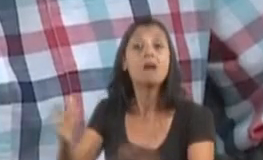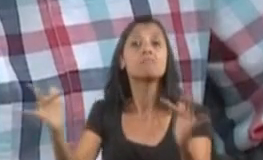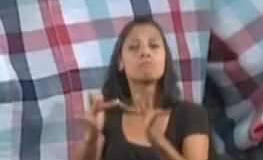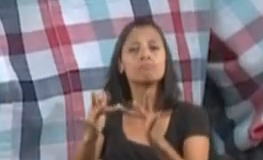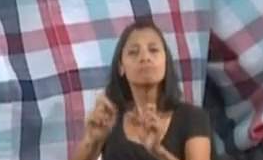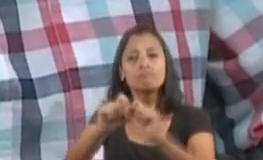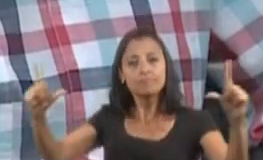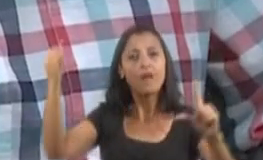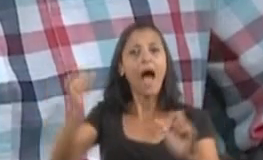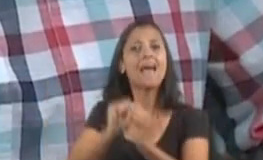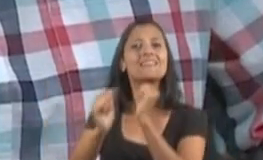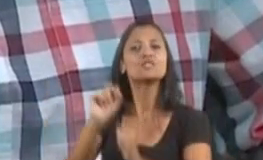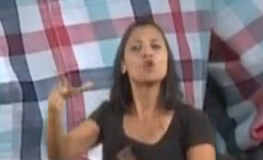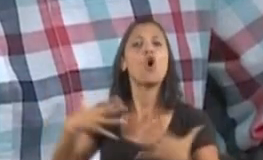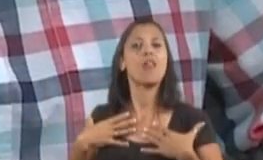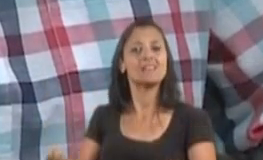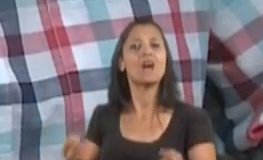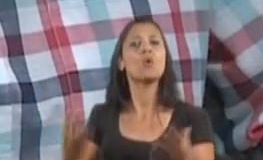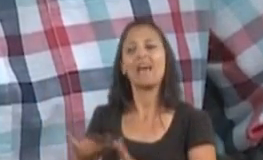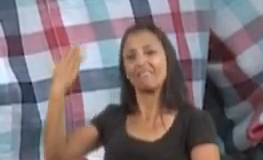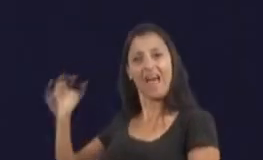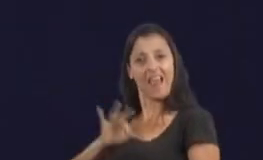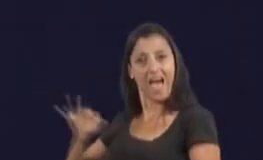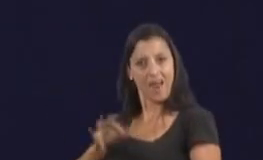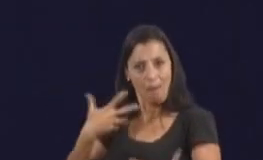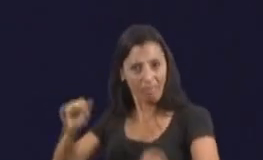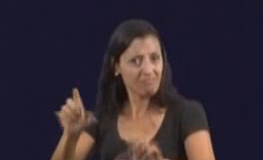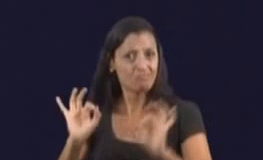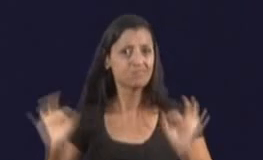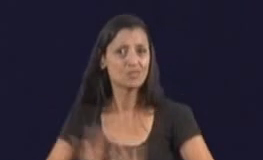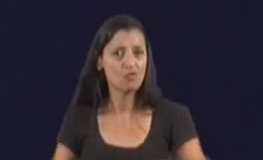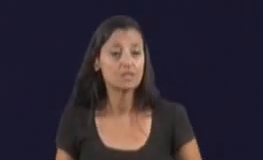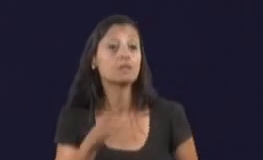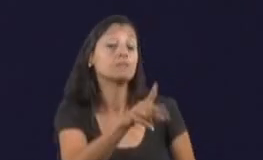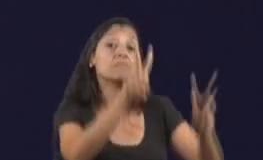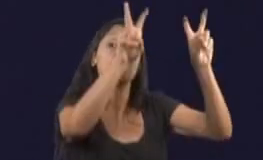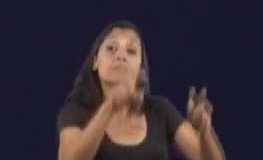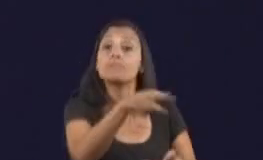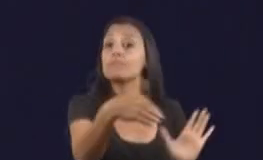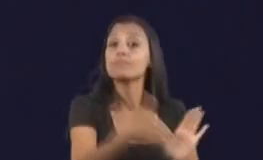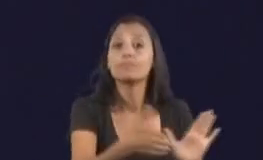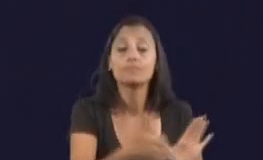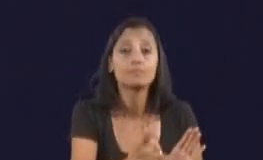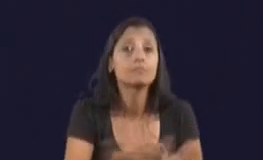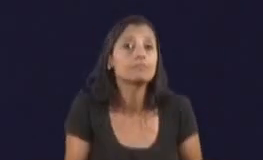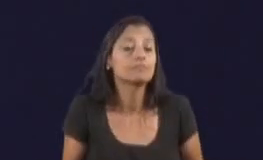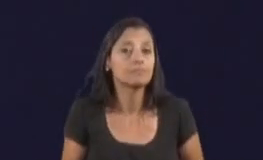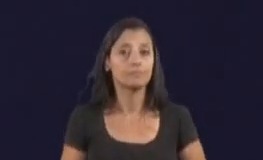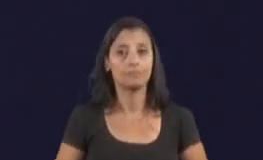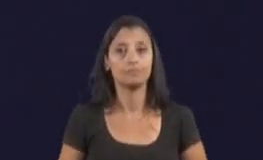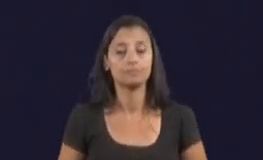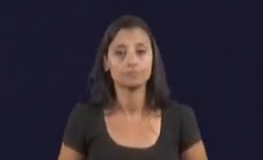de muchísimos años para atrás. Bueno, pero eso es una cuestión para, en tal caso, que la tienen que plantear